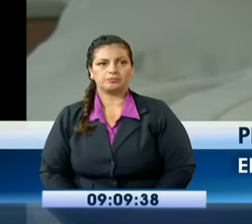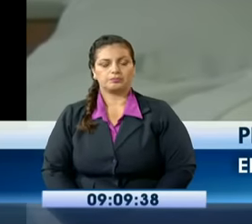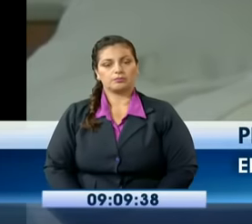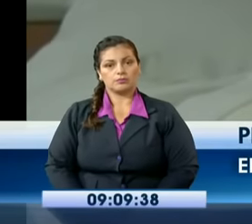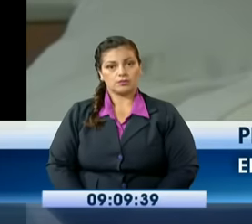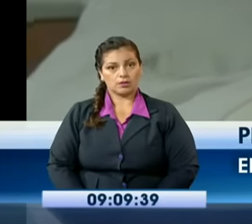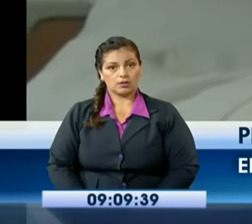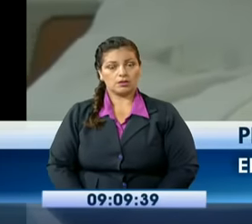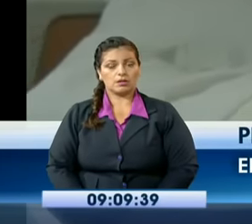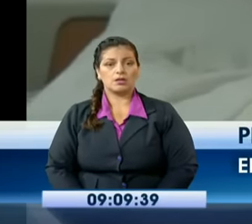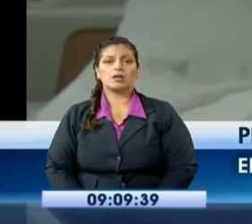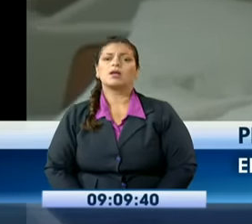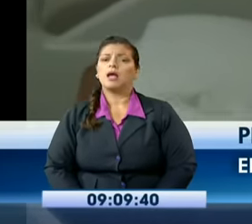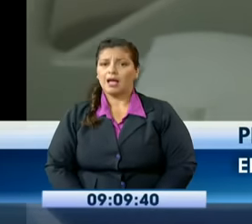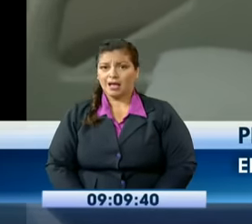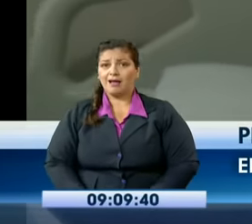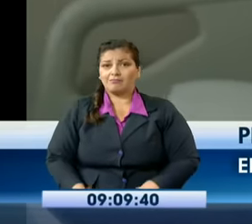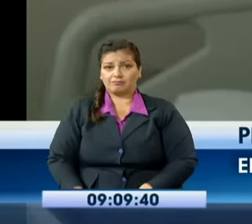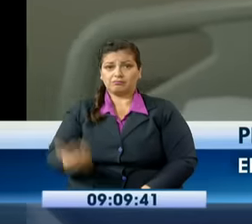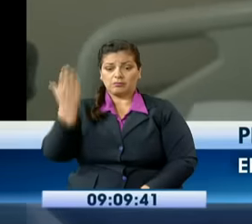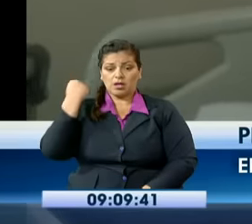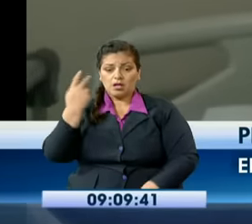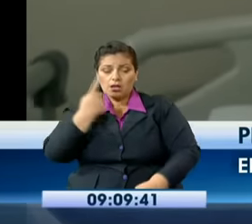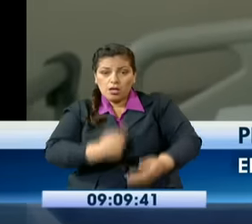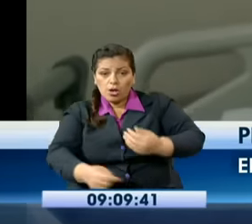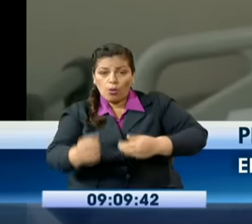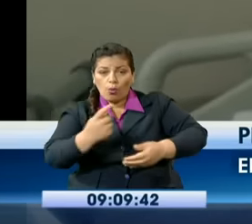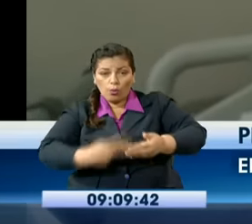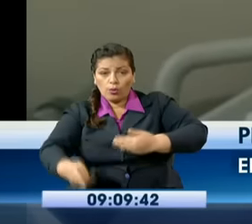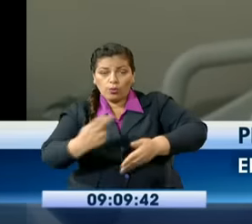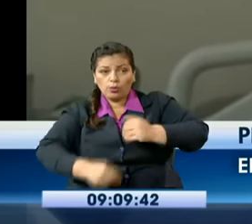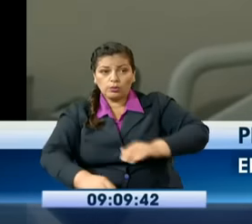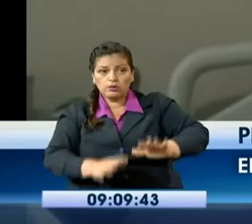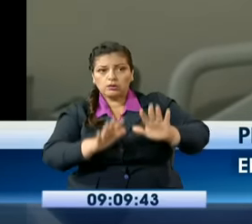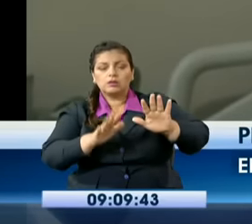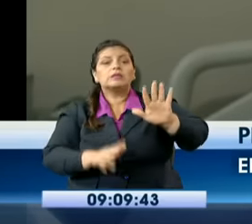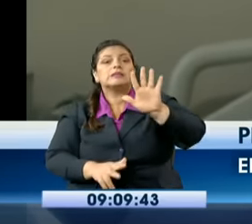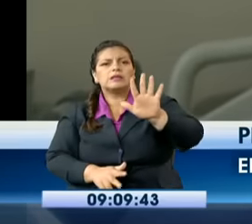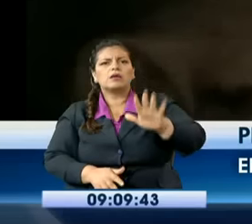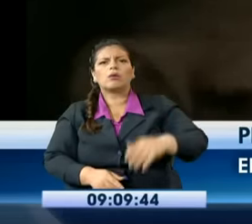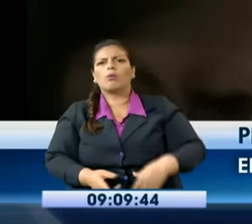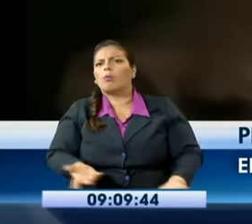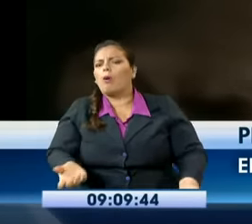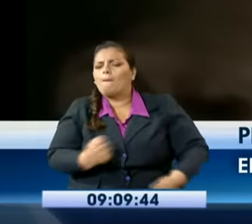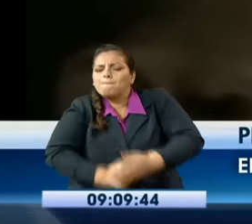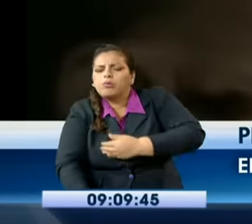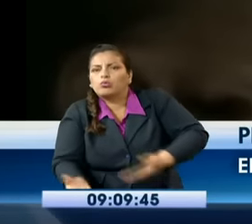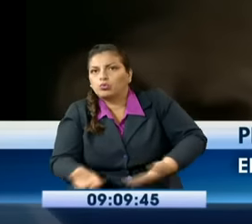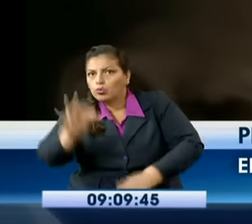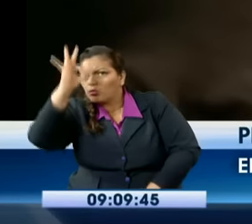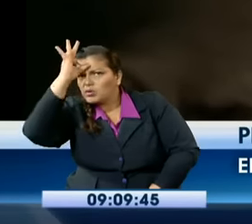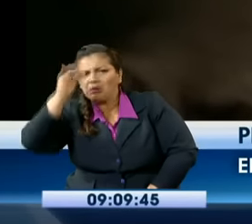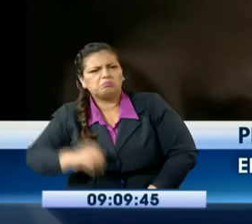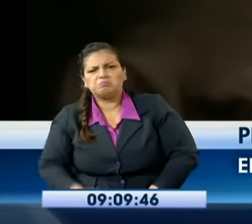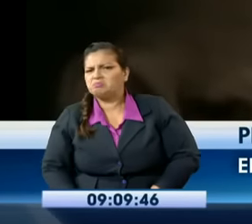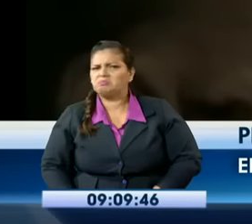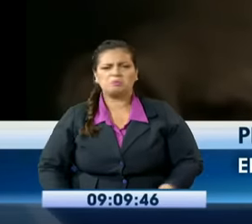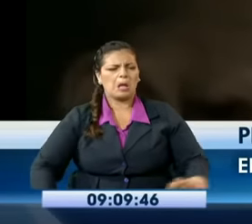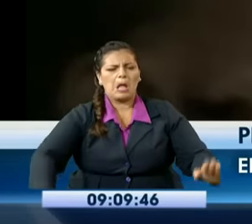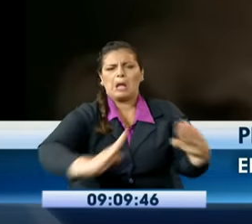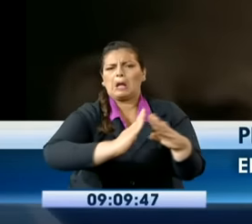cinco hijos les tuvo en casa, nunca en un hospital. Es parte de su cultura ancestral. Hoy anhela que le den de alta y regresar a su